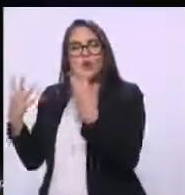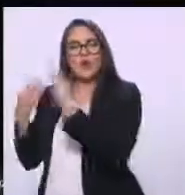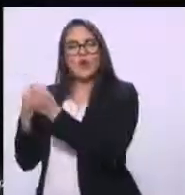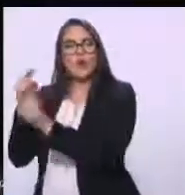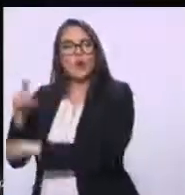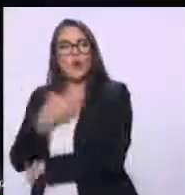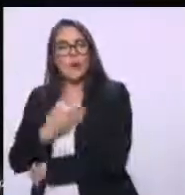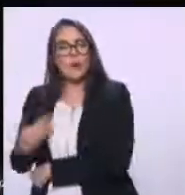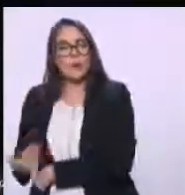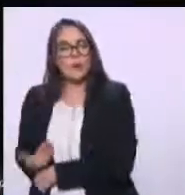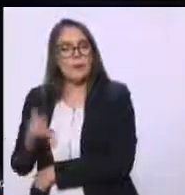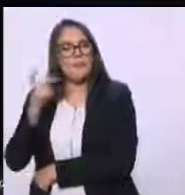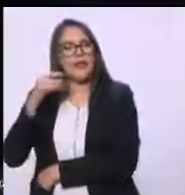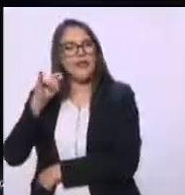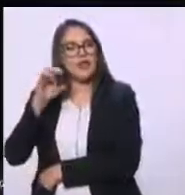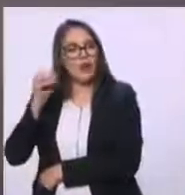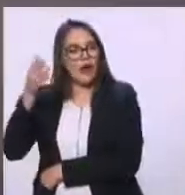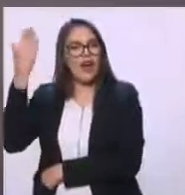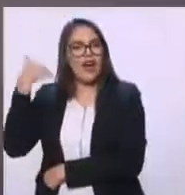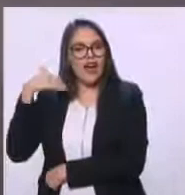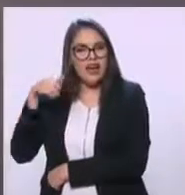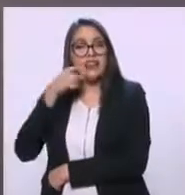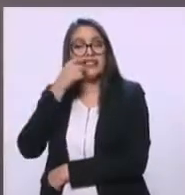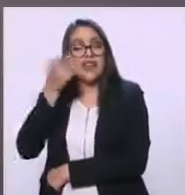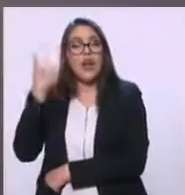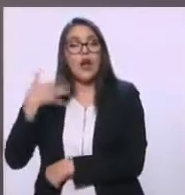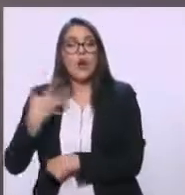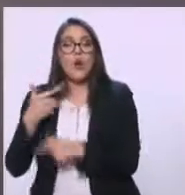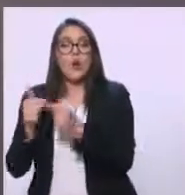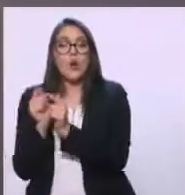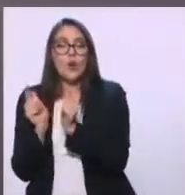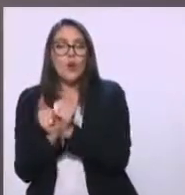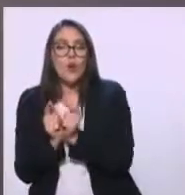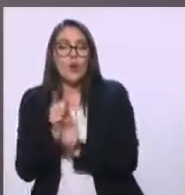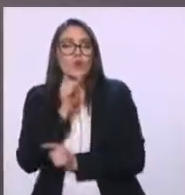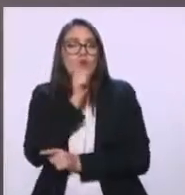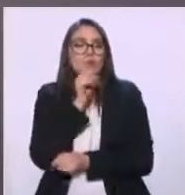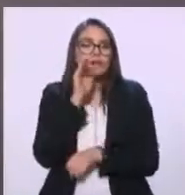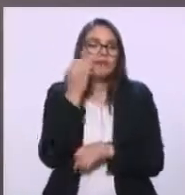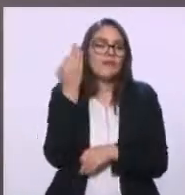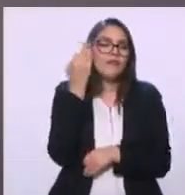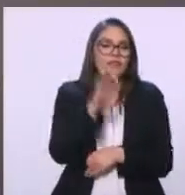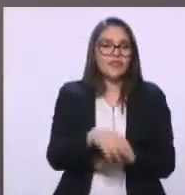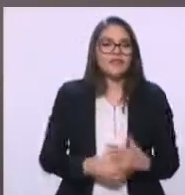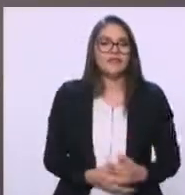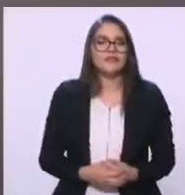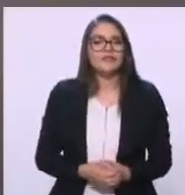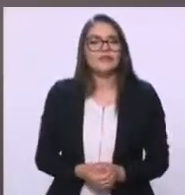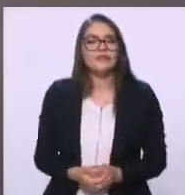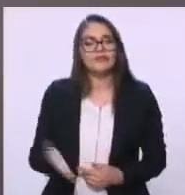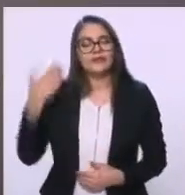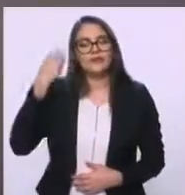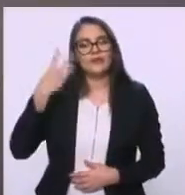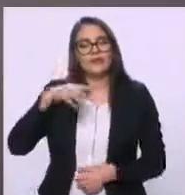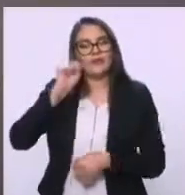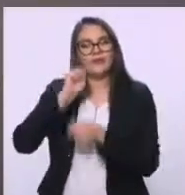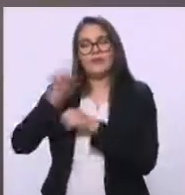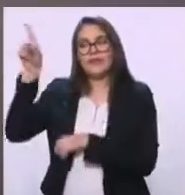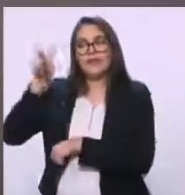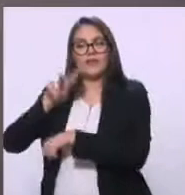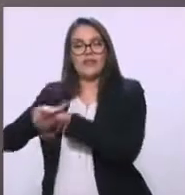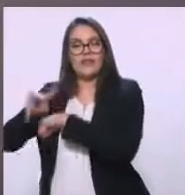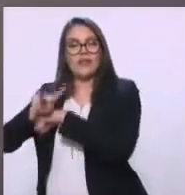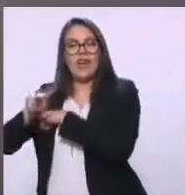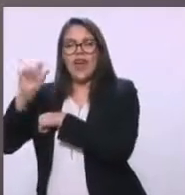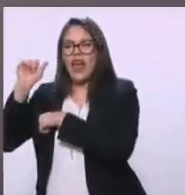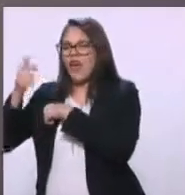creado grupos de falsos anónimos, y puede ser que se trate de algo así. Hay que recordar que hace 3 semanas desde Venezuela unas